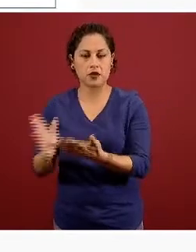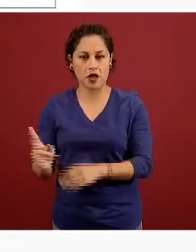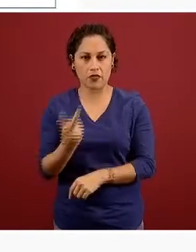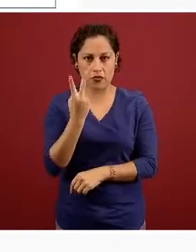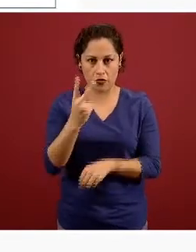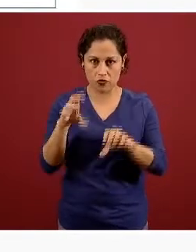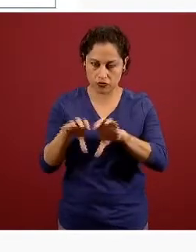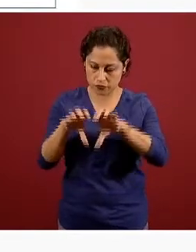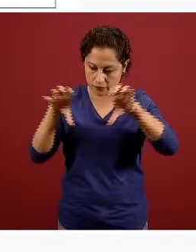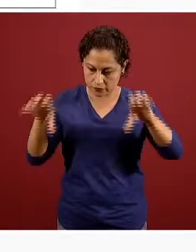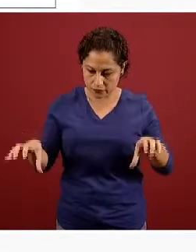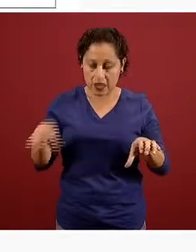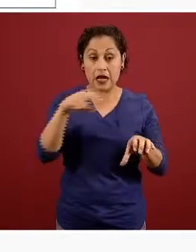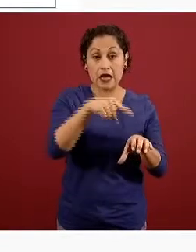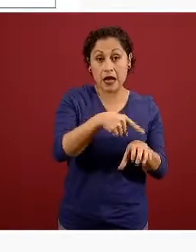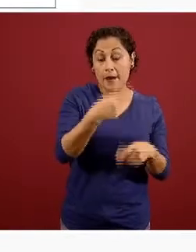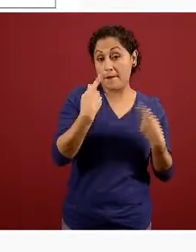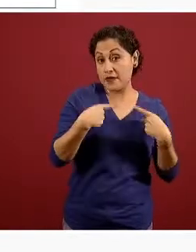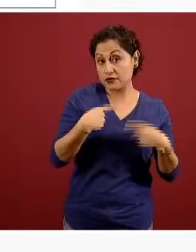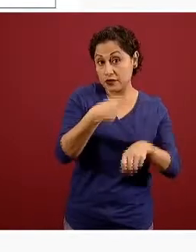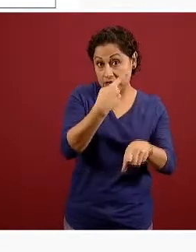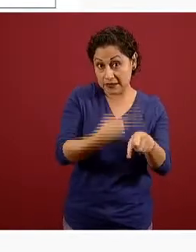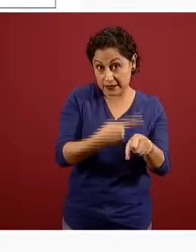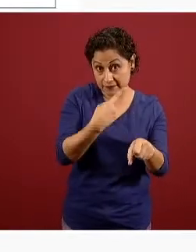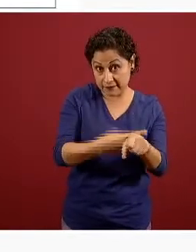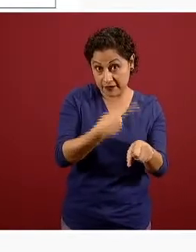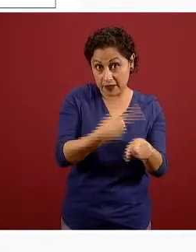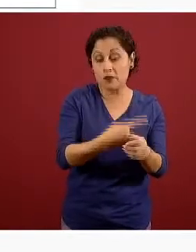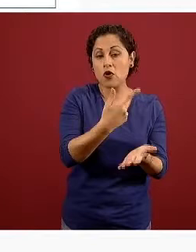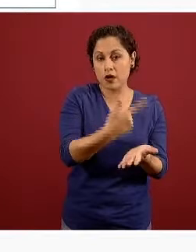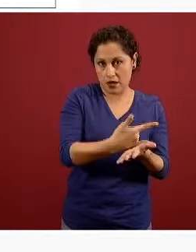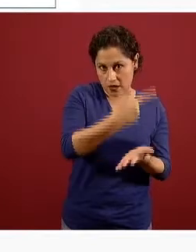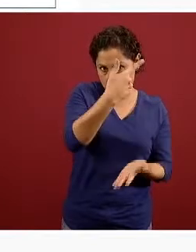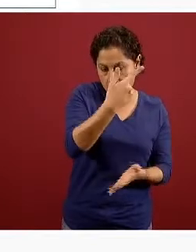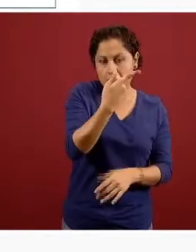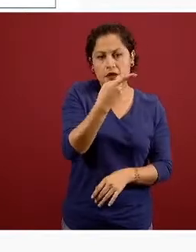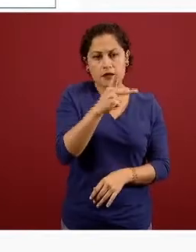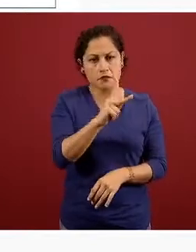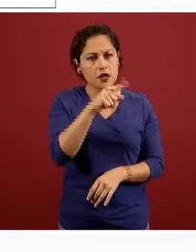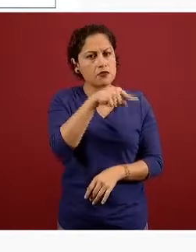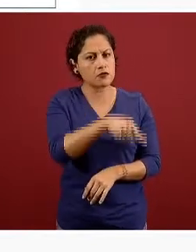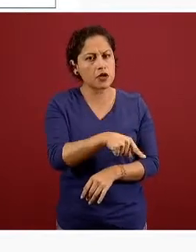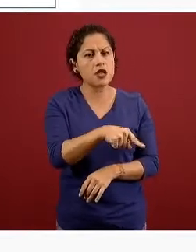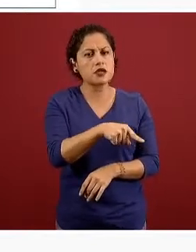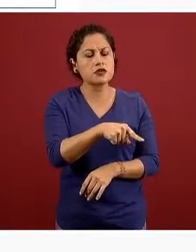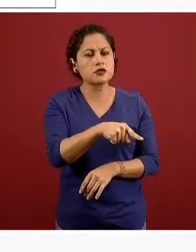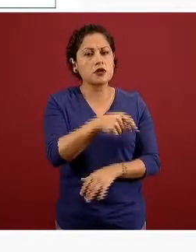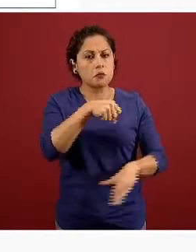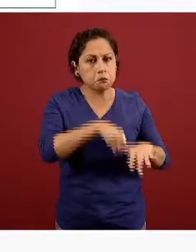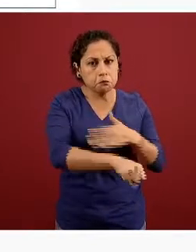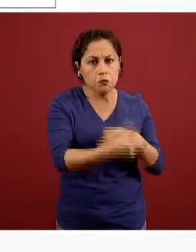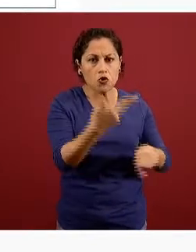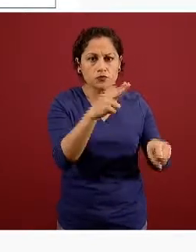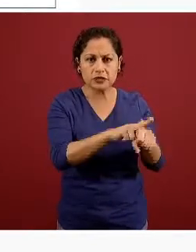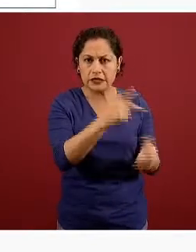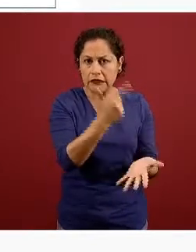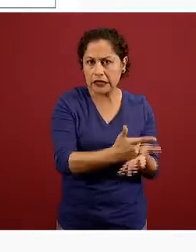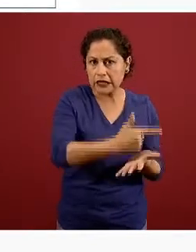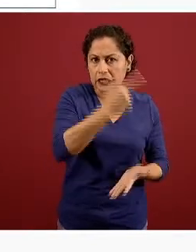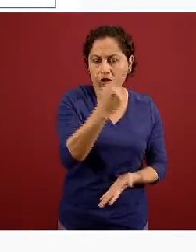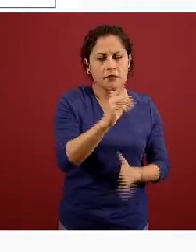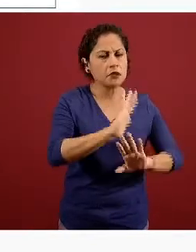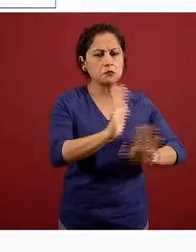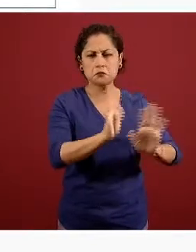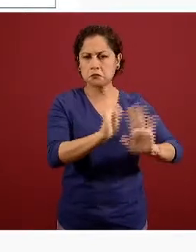los pacientes no críticos, que no requieren una unidad de terapia intensiva, sino una sala